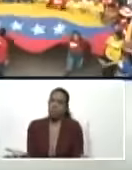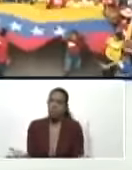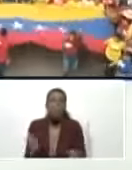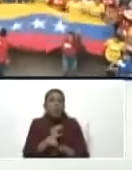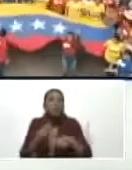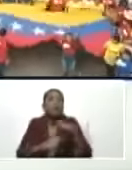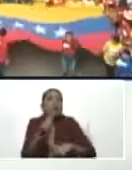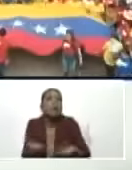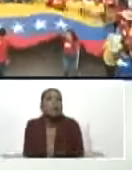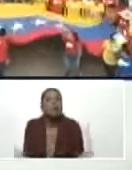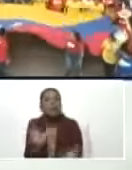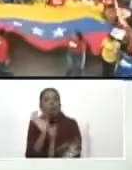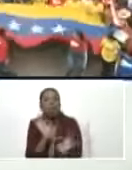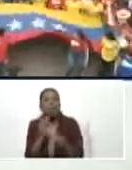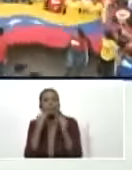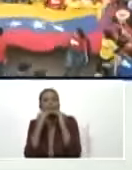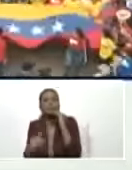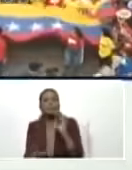qué no lo hemos hecho?